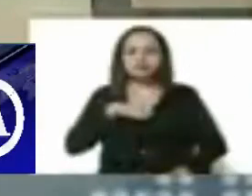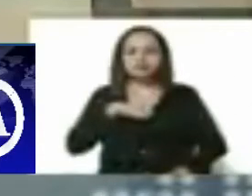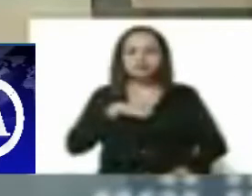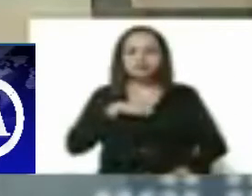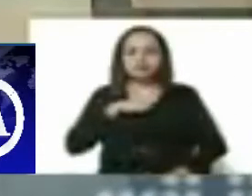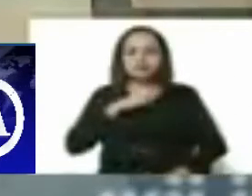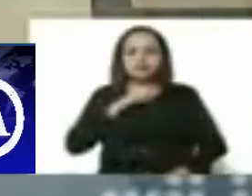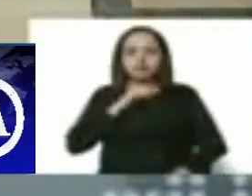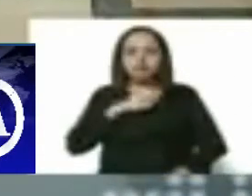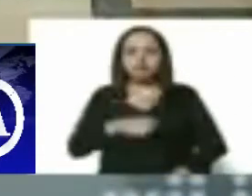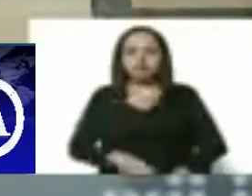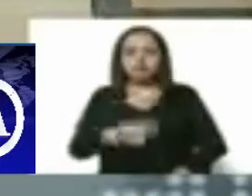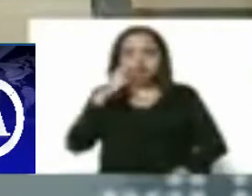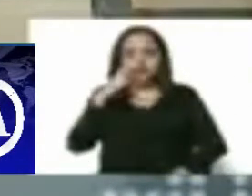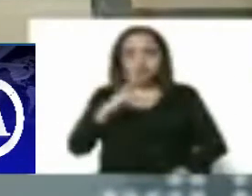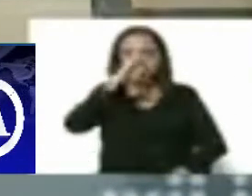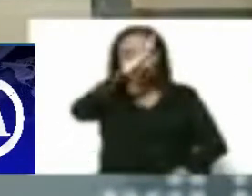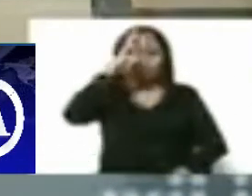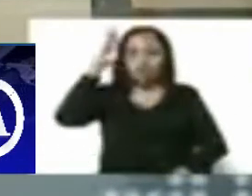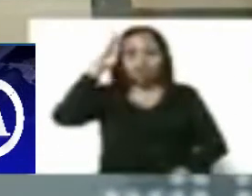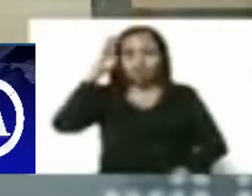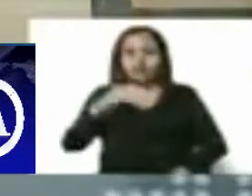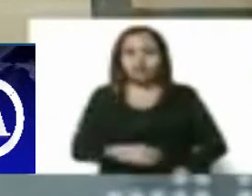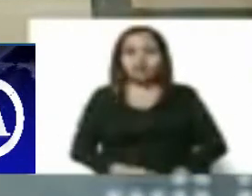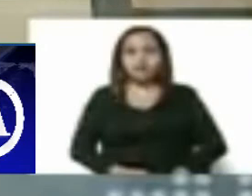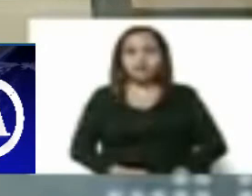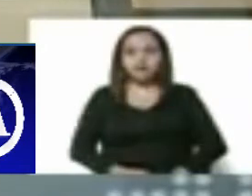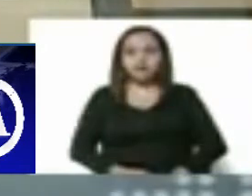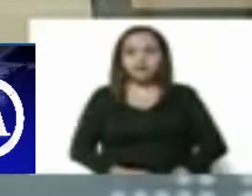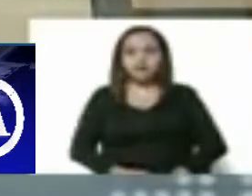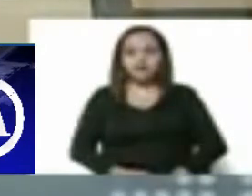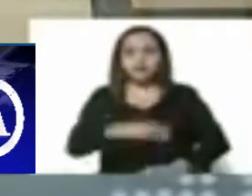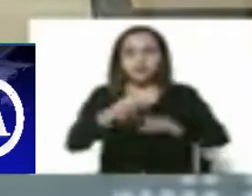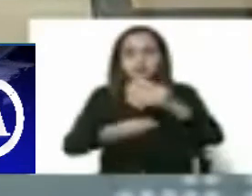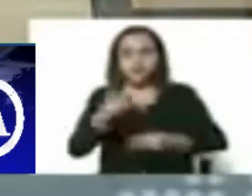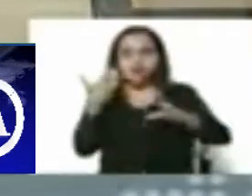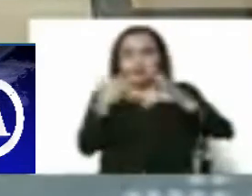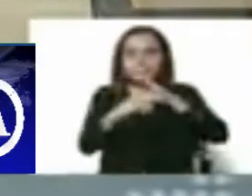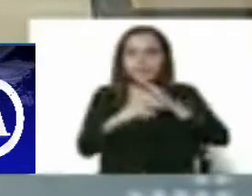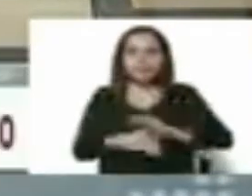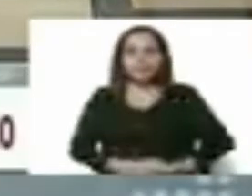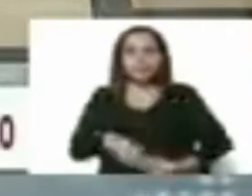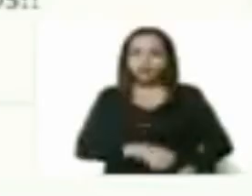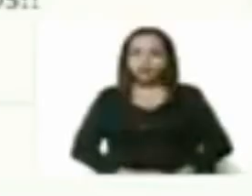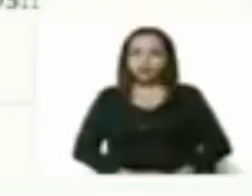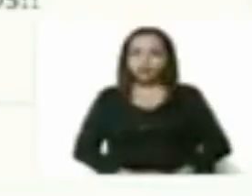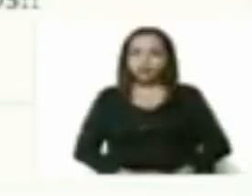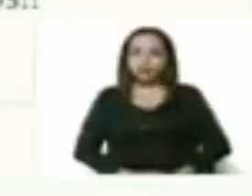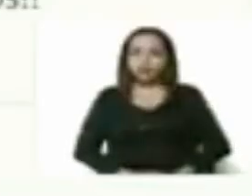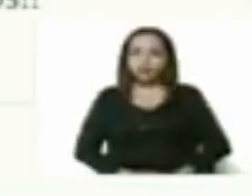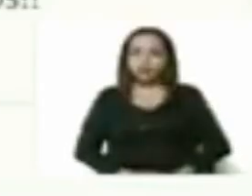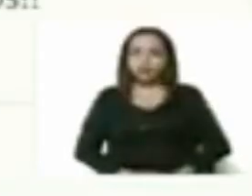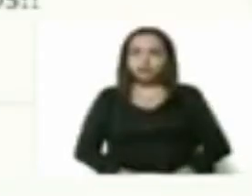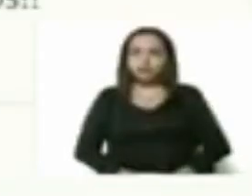Nicolás Maduro confirmó este jueves 9 de julio que el presidente de la Asamblea Nacional Constituyente, Diosdado Cabello, y el gobernador